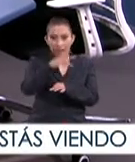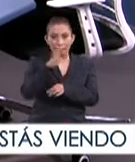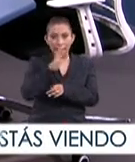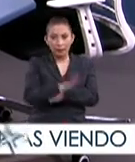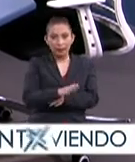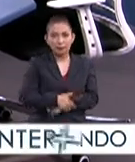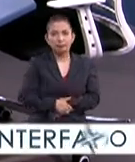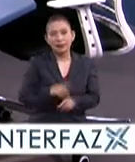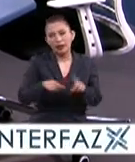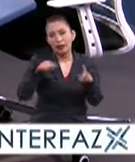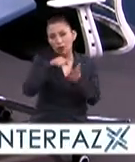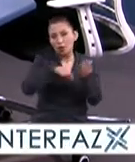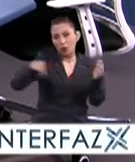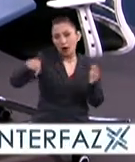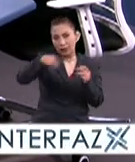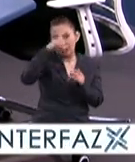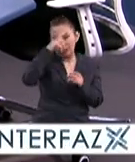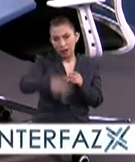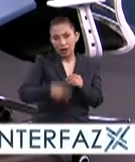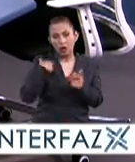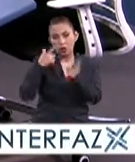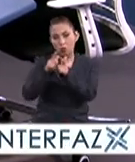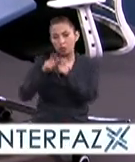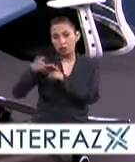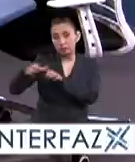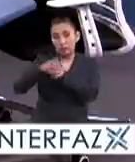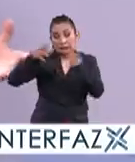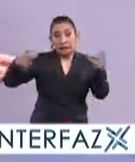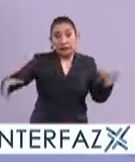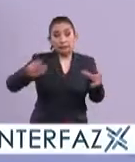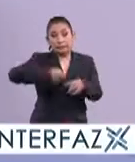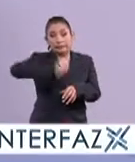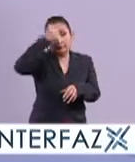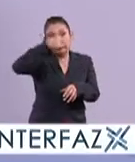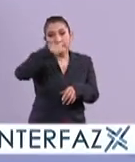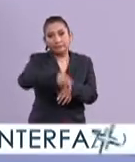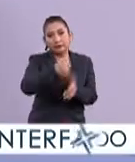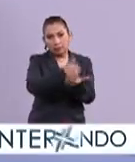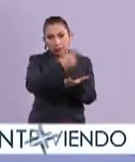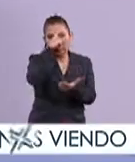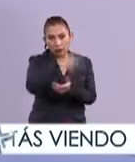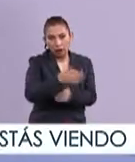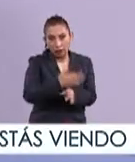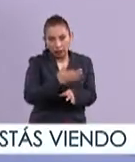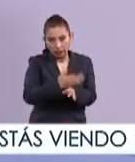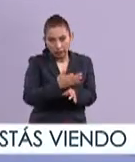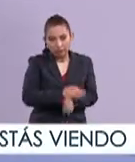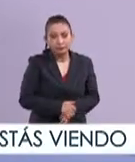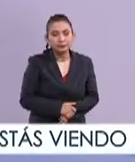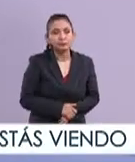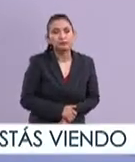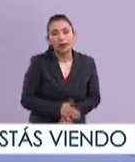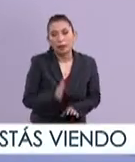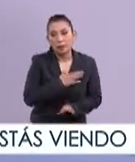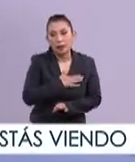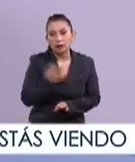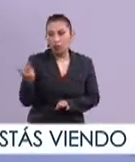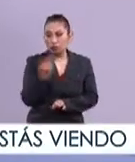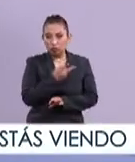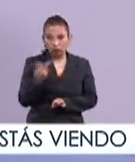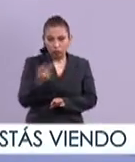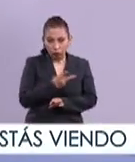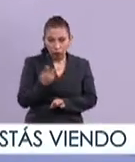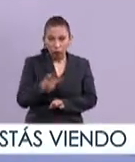momentos, bueno, en distintas partes del país. El contingente más grande y el primero está en la Ciudad de México y bueno,